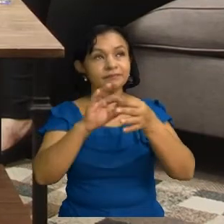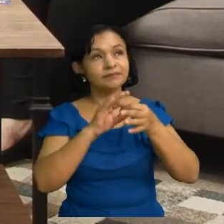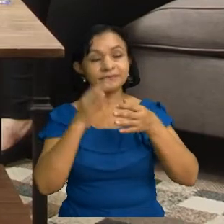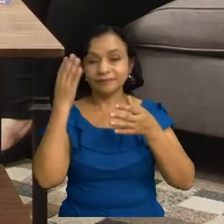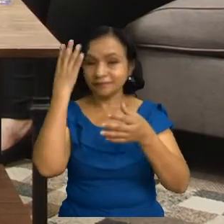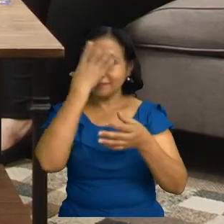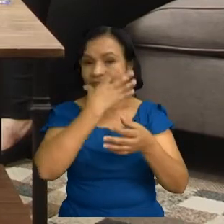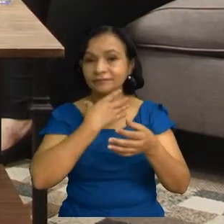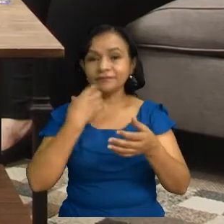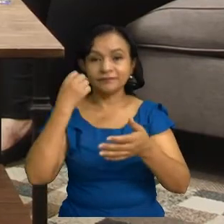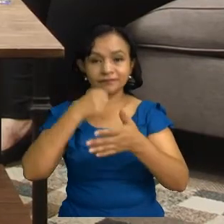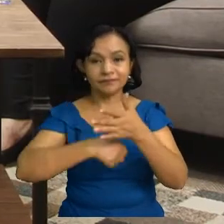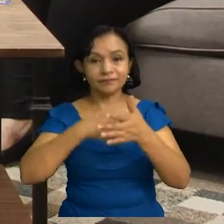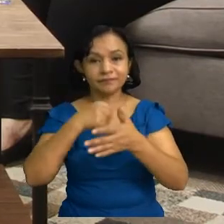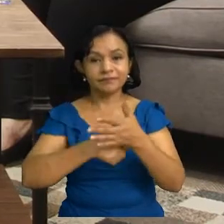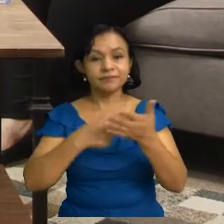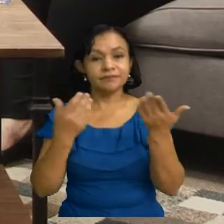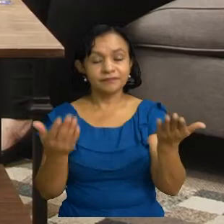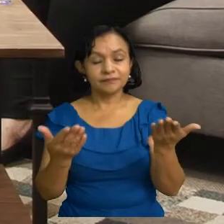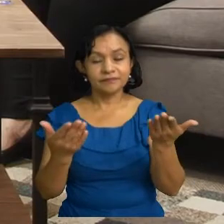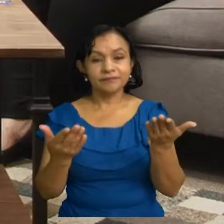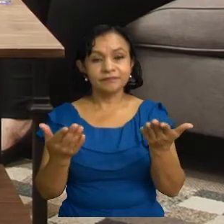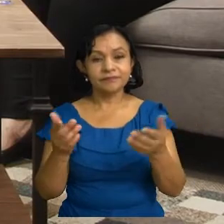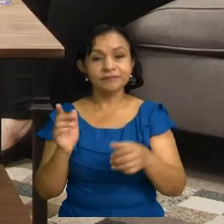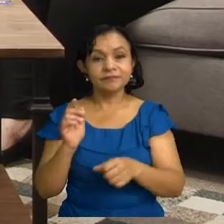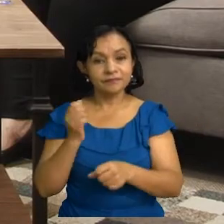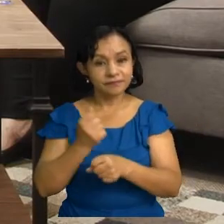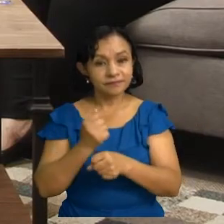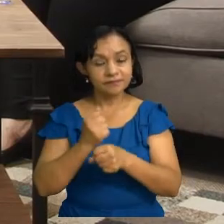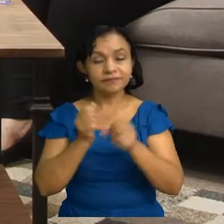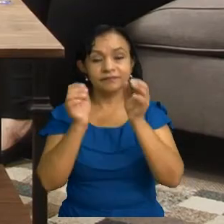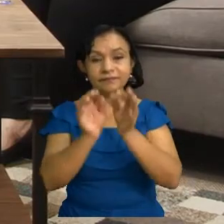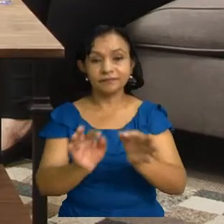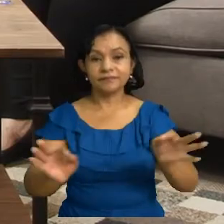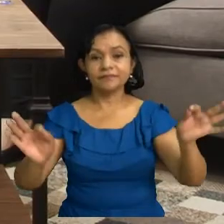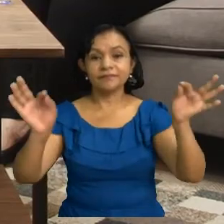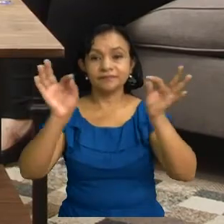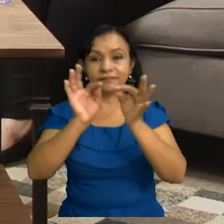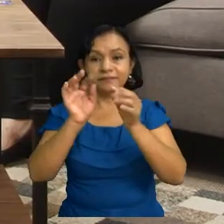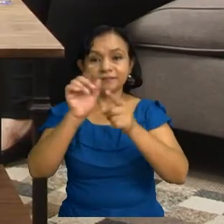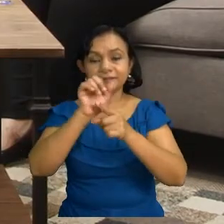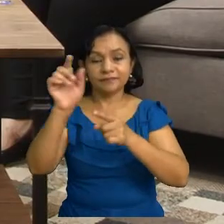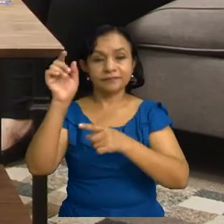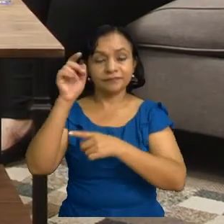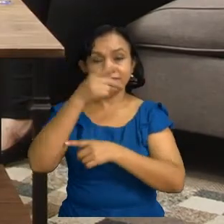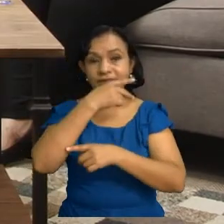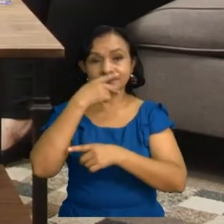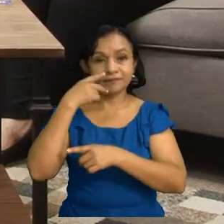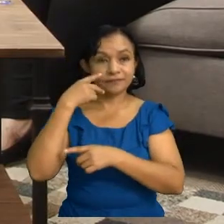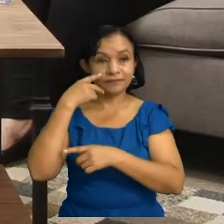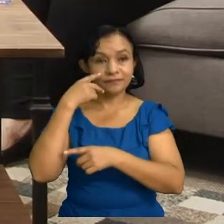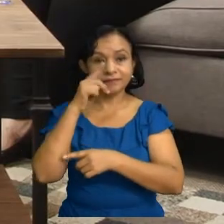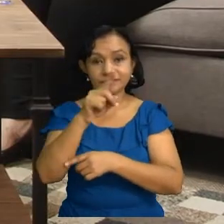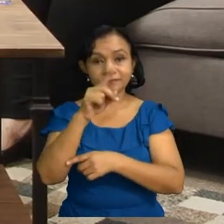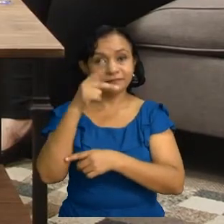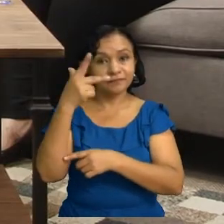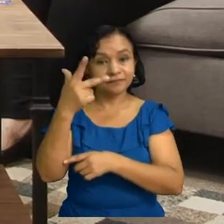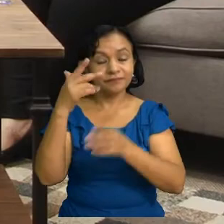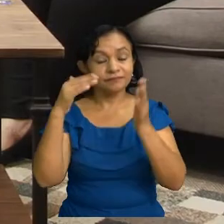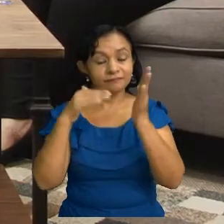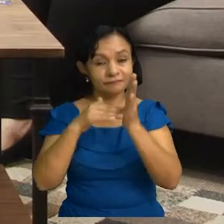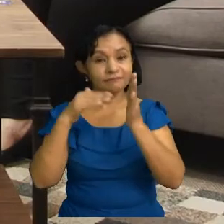esfuerzo porque tenemos una tarea bien importante en el mes de julio 18 millones